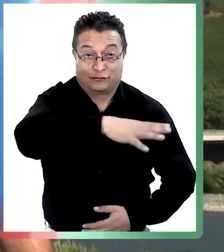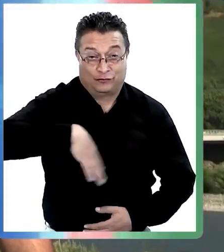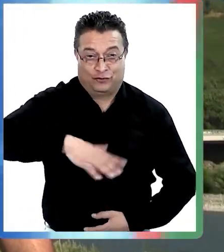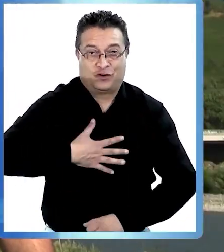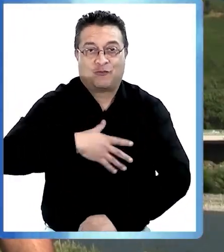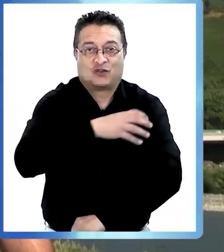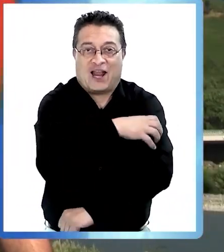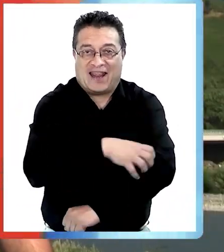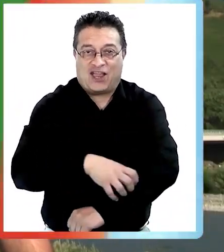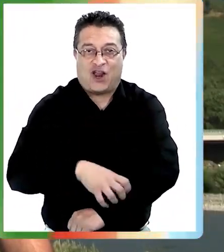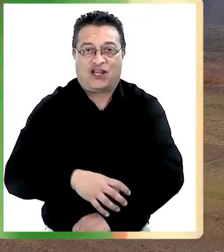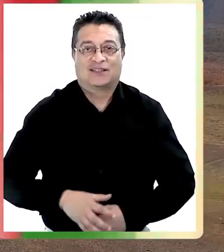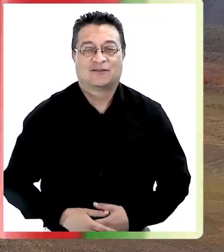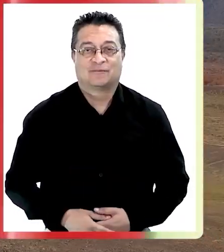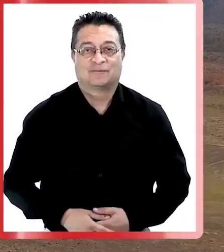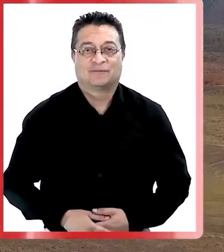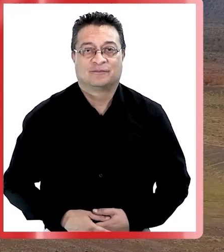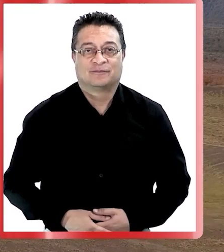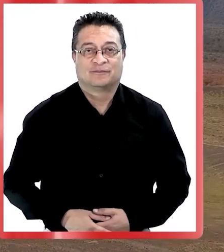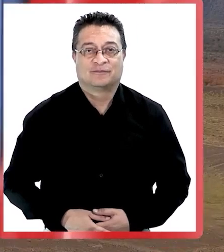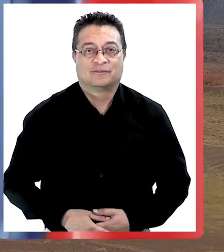Somos las regiones.